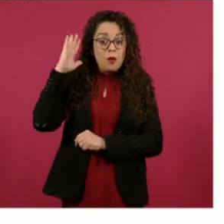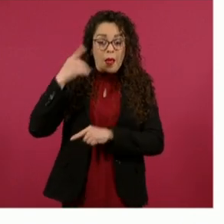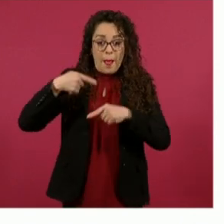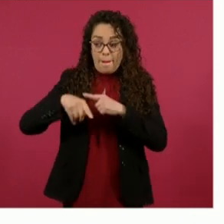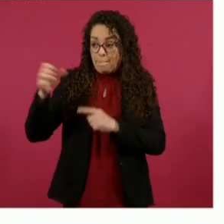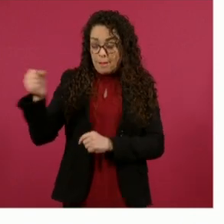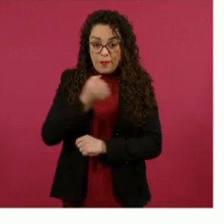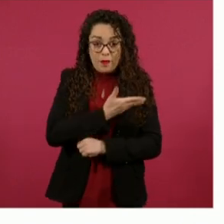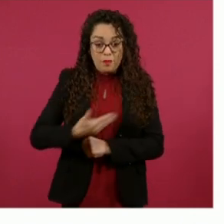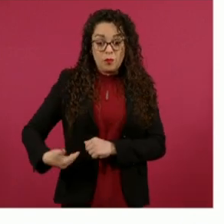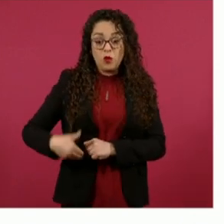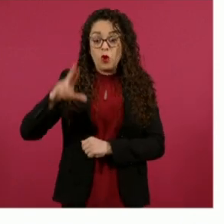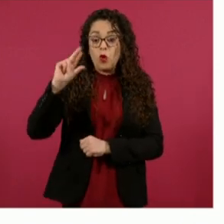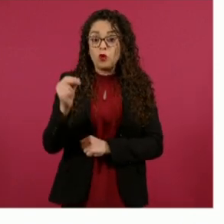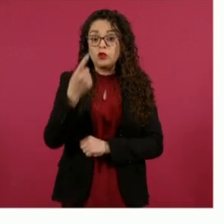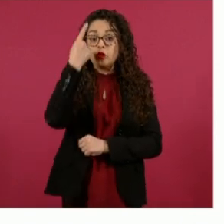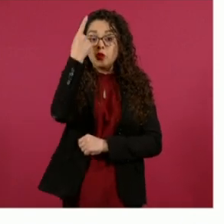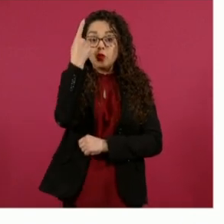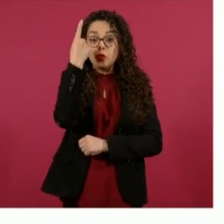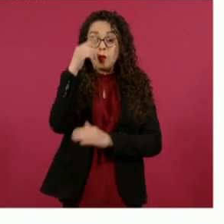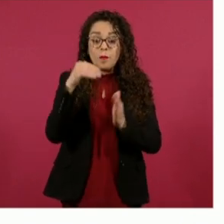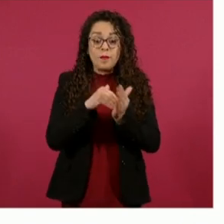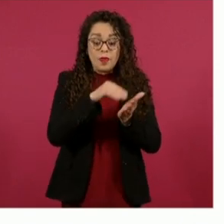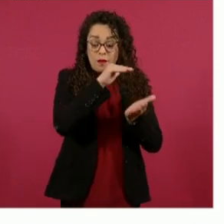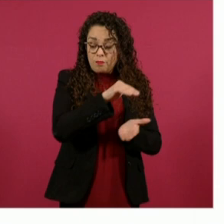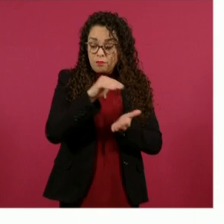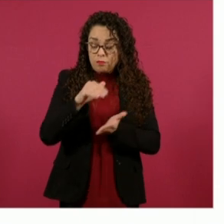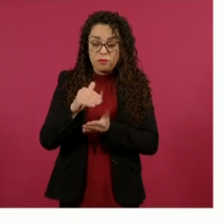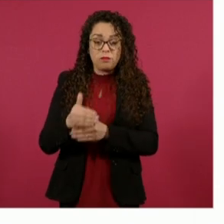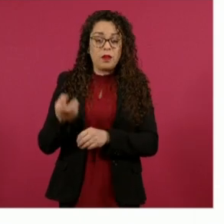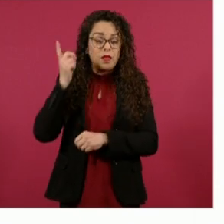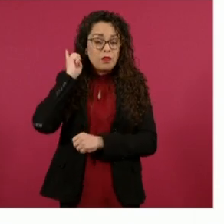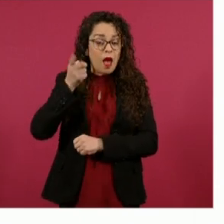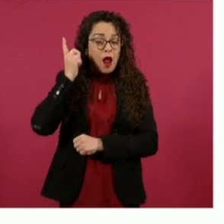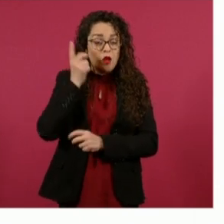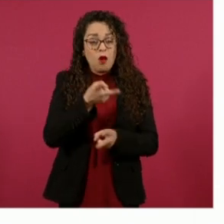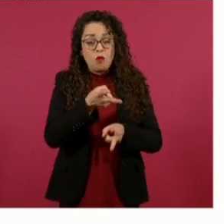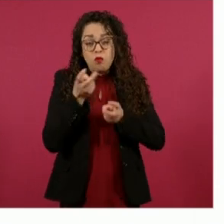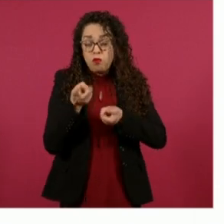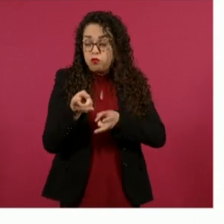81,000 barriles diarios que se robaban, aún son